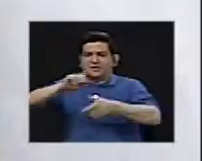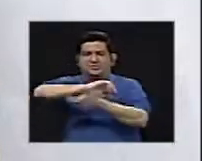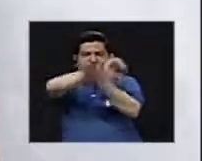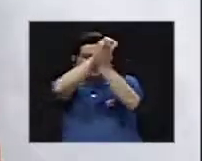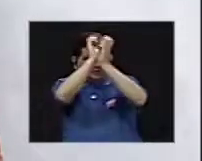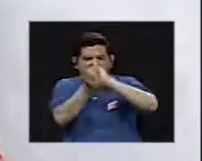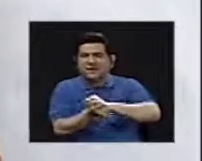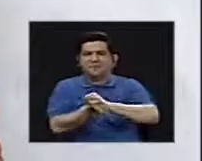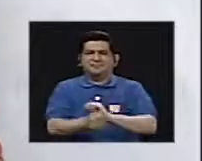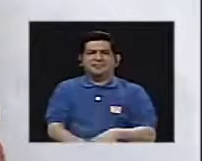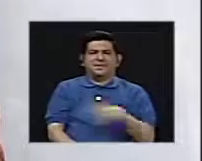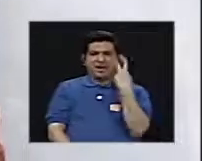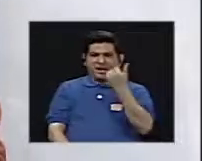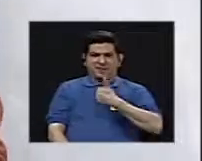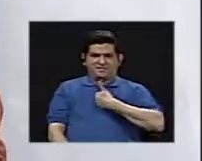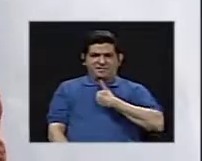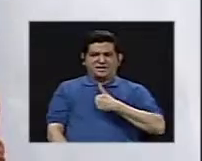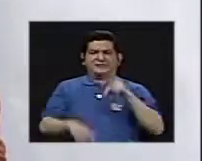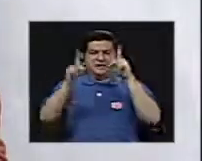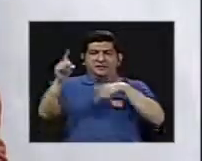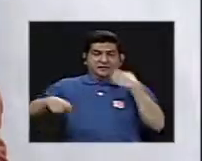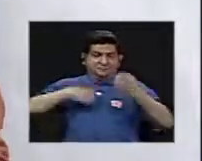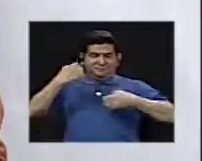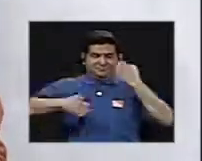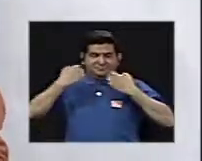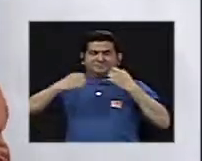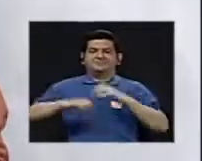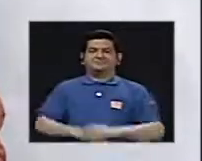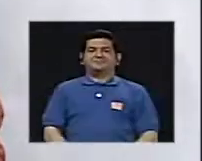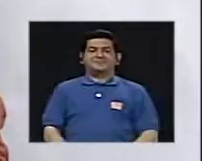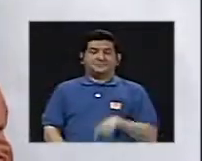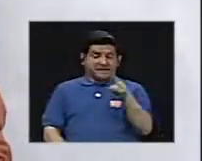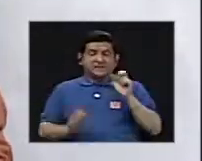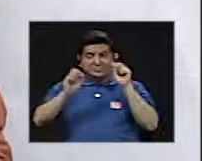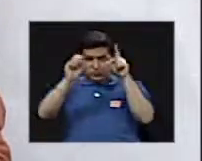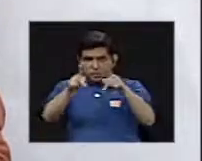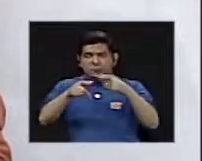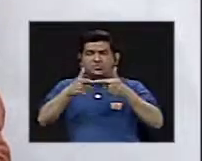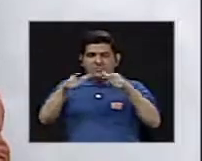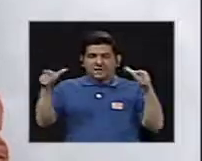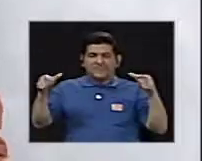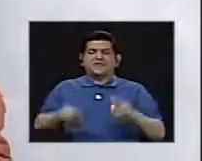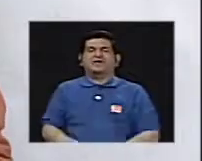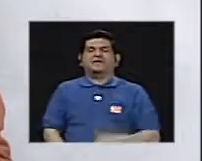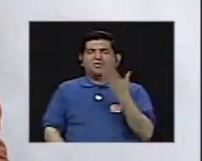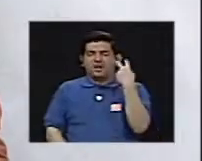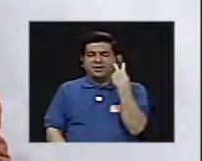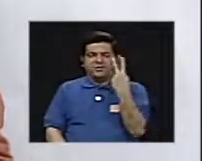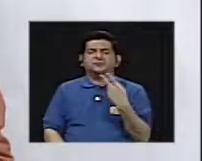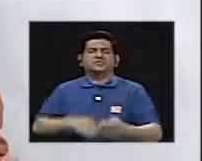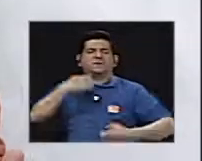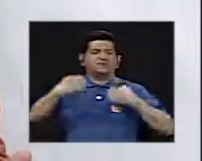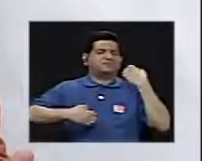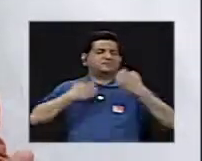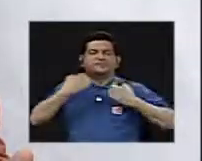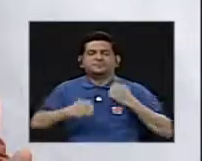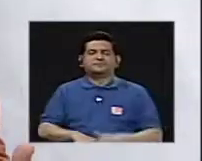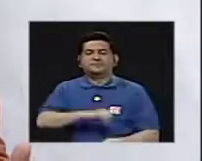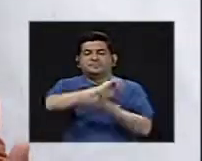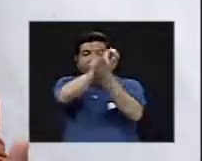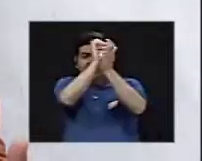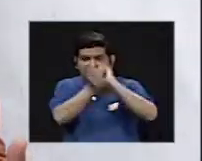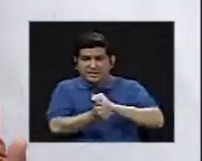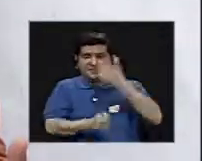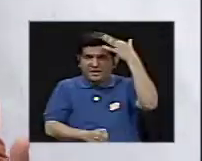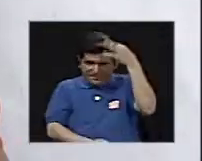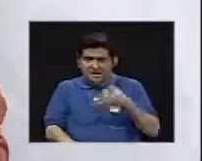transforma al verse, de cómo la gente se emociona. Esa posibilidad del lenguaje audiovisual, de emocionar, de cambiar,